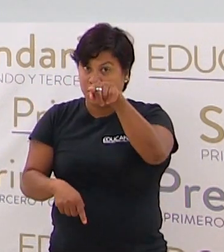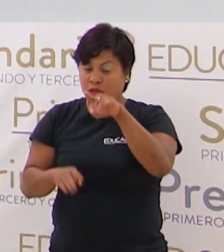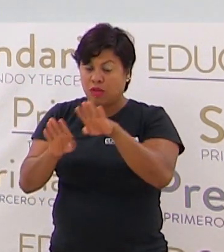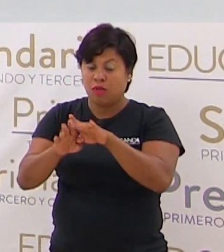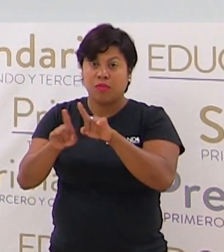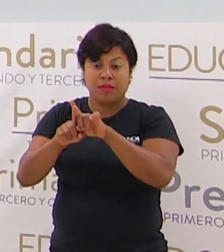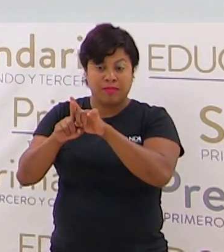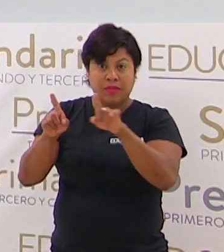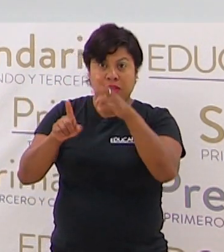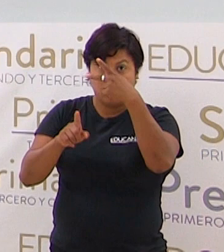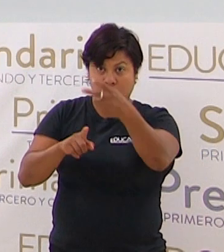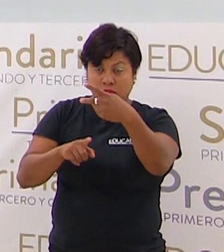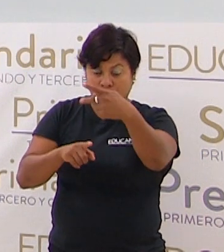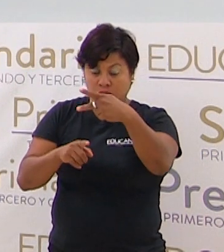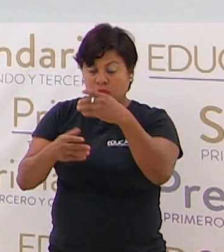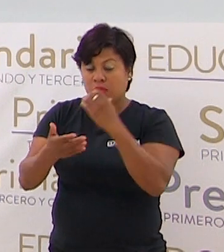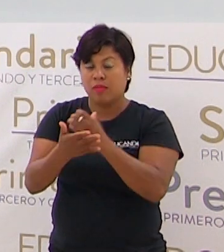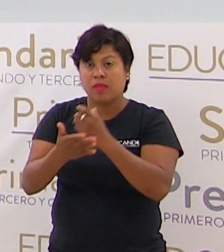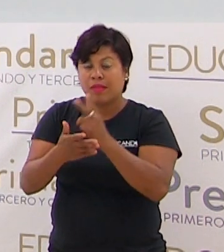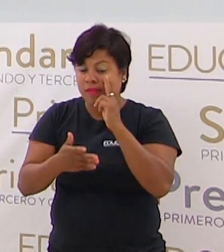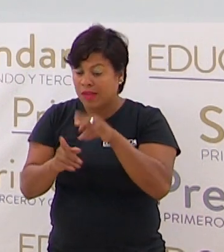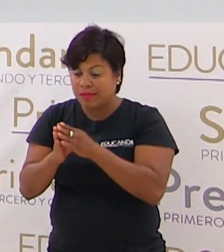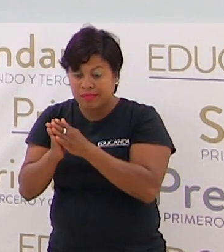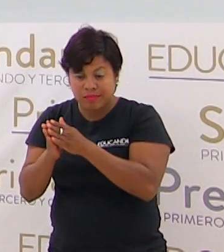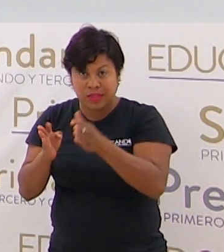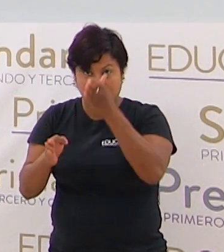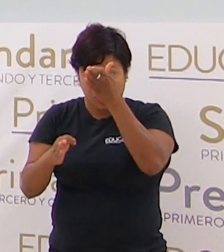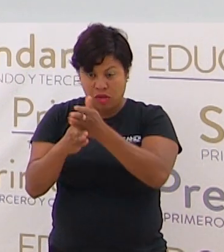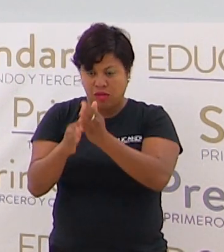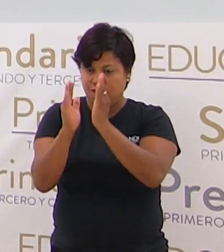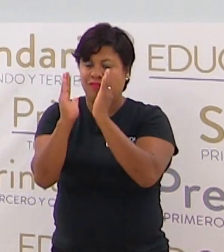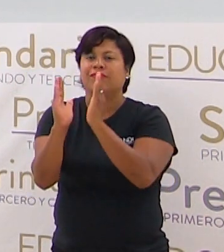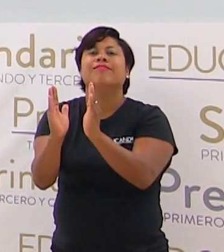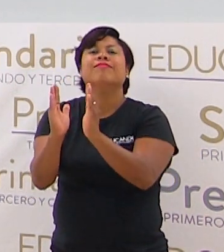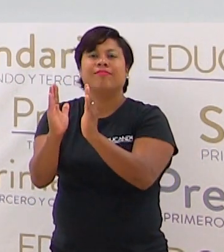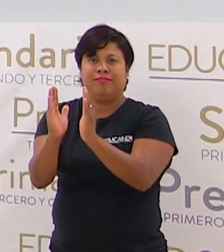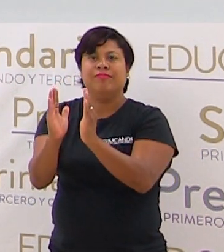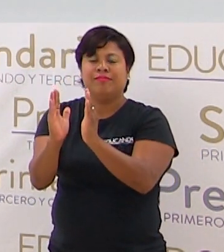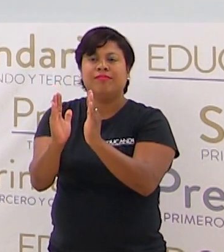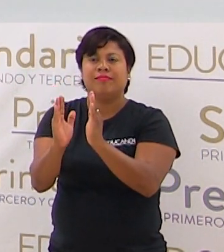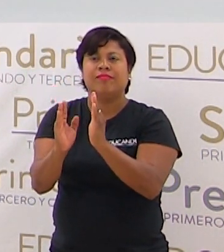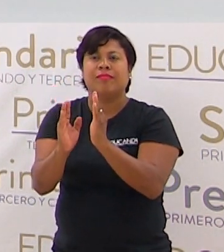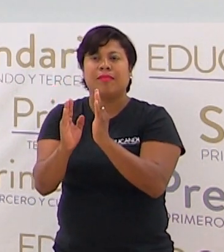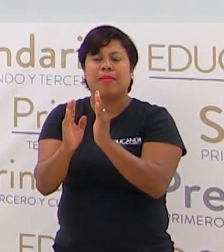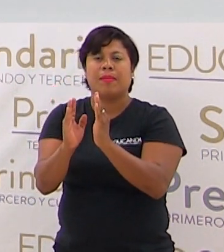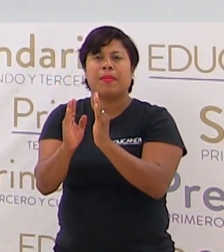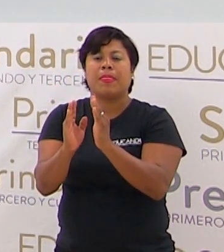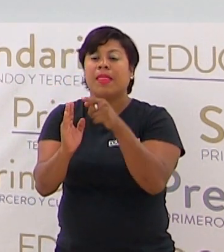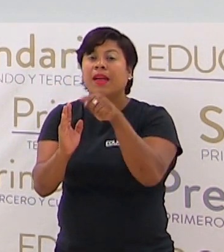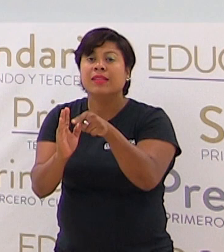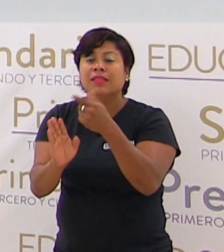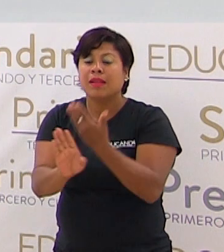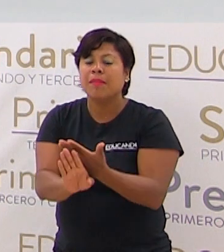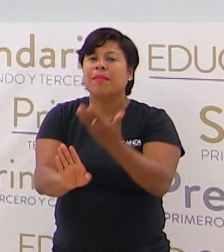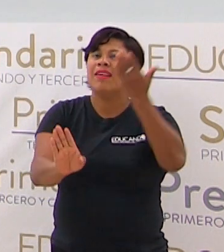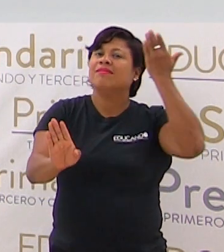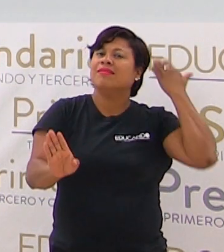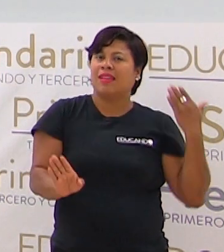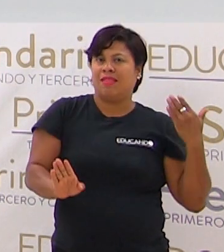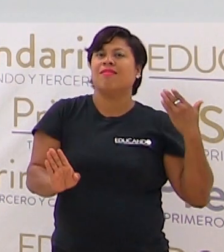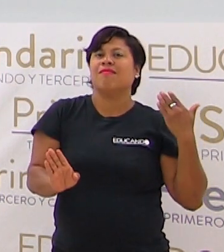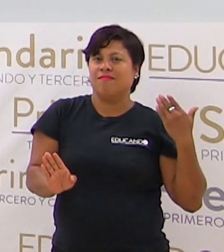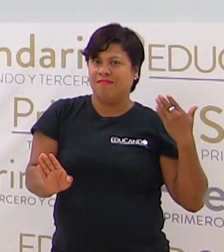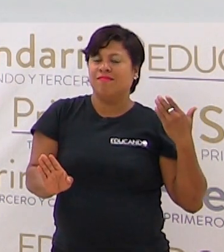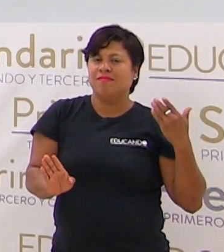línea que tienes ahí en tu libreta, ubícate en el hoy. Está ubicado en el pasado,